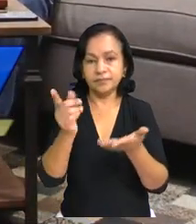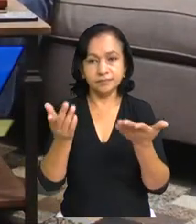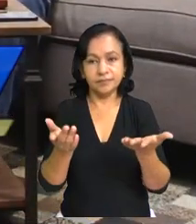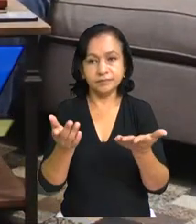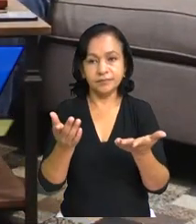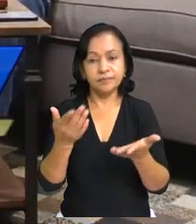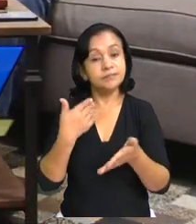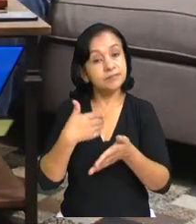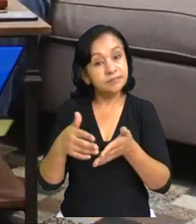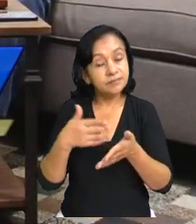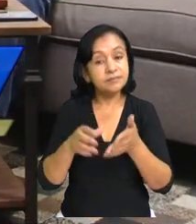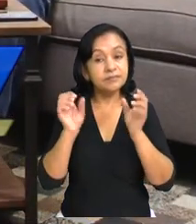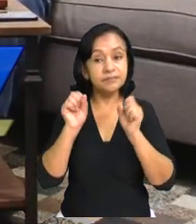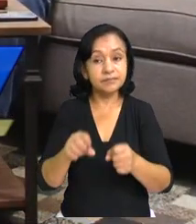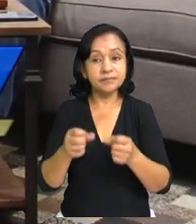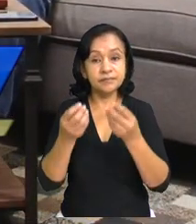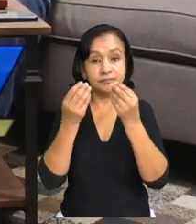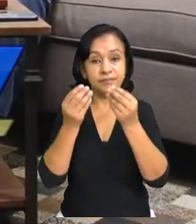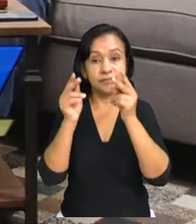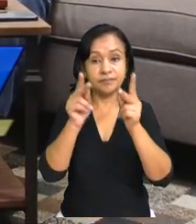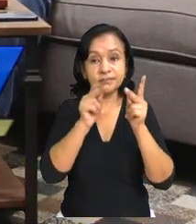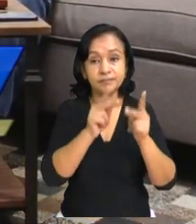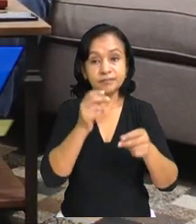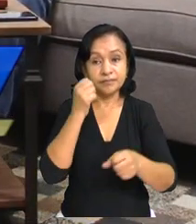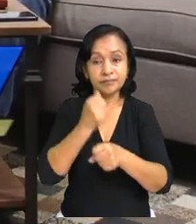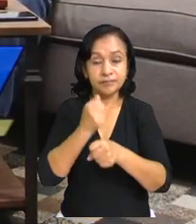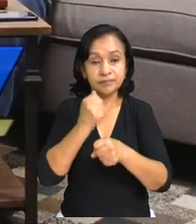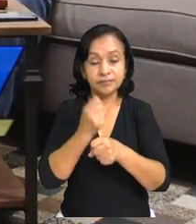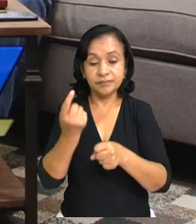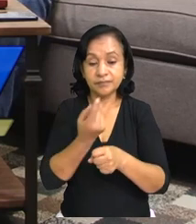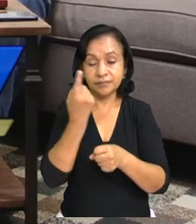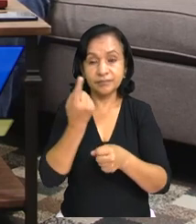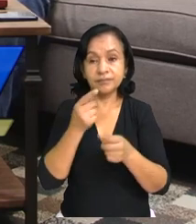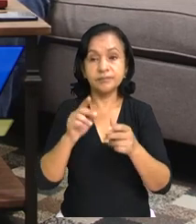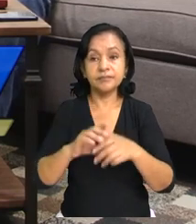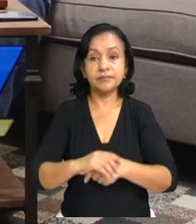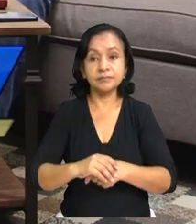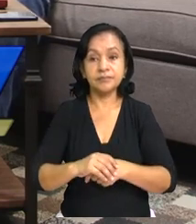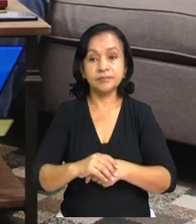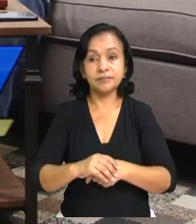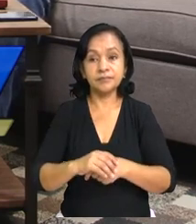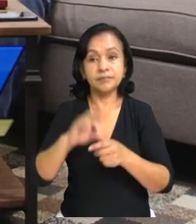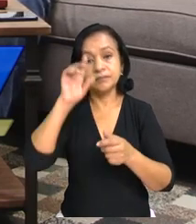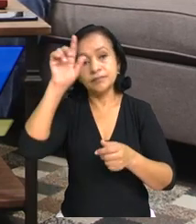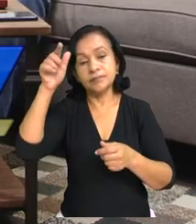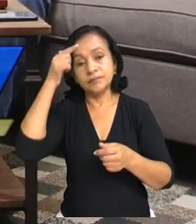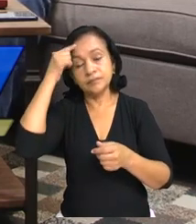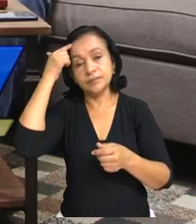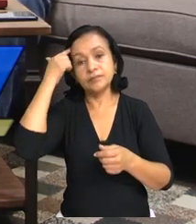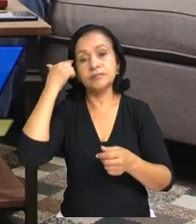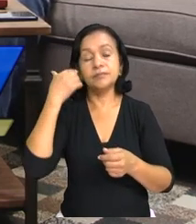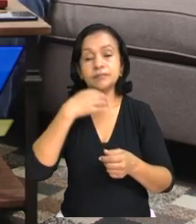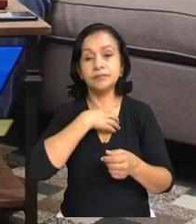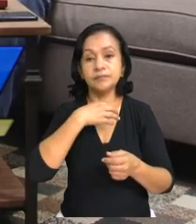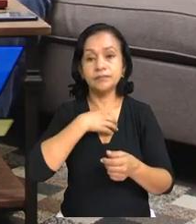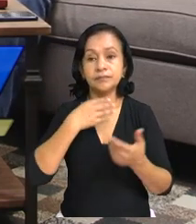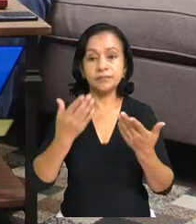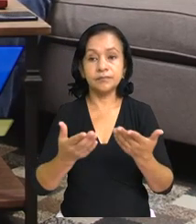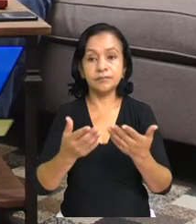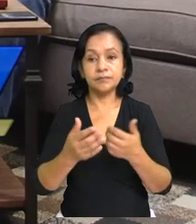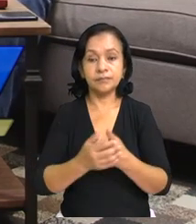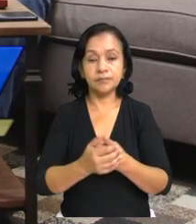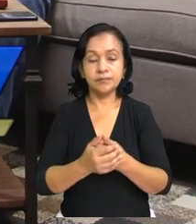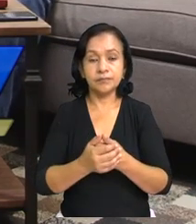vez sería más fácil, ¿verdad? Hay mucha gente que prefiere trabajar él solito su trabajo, pero el esquema de nuestro gobierno no es así. El esquema de nuestro gobierno es